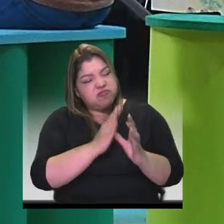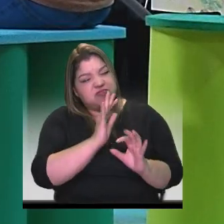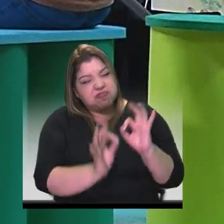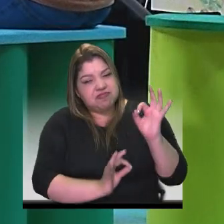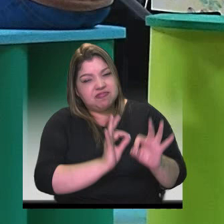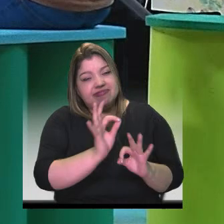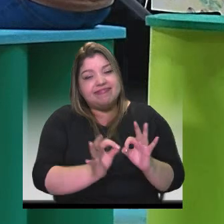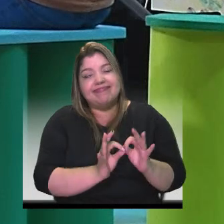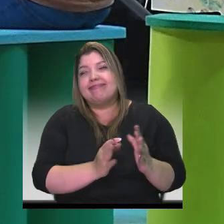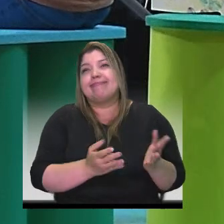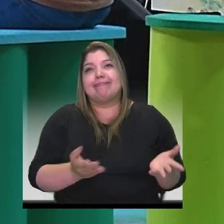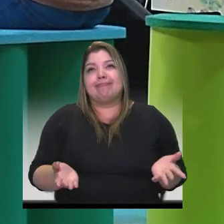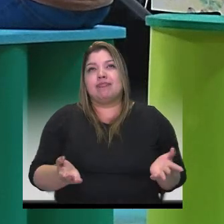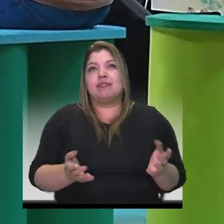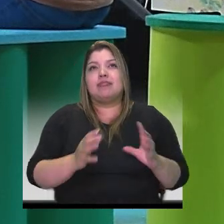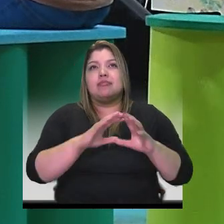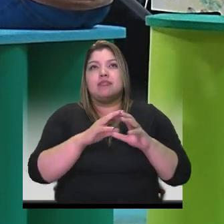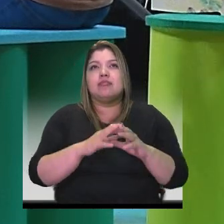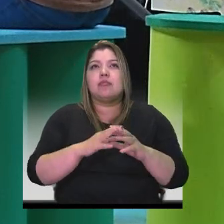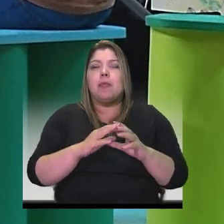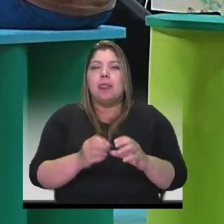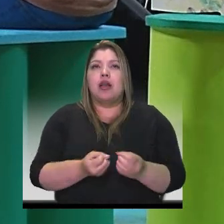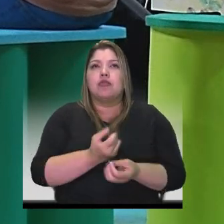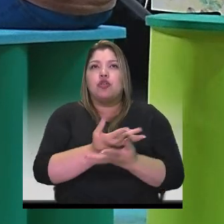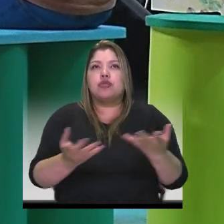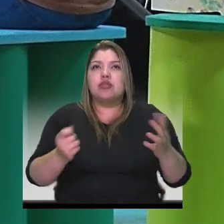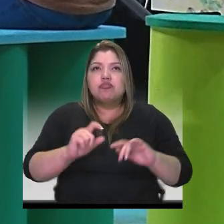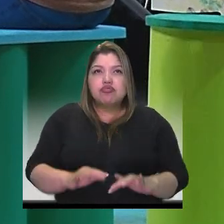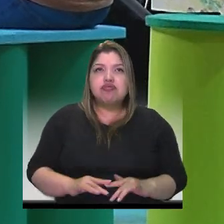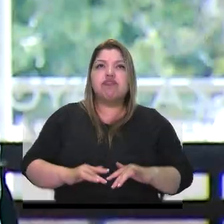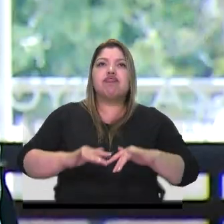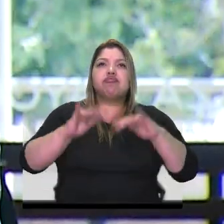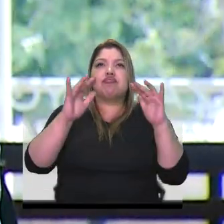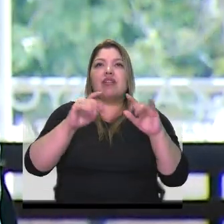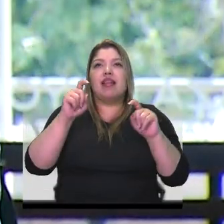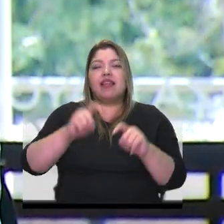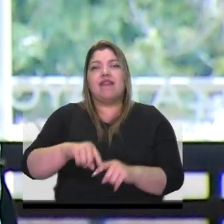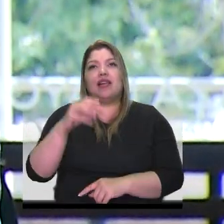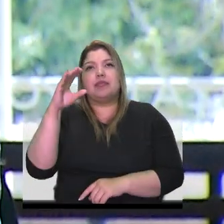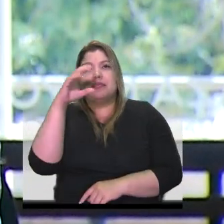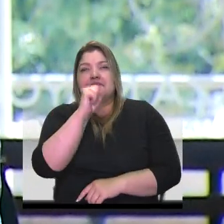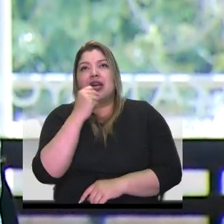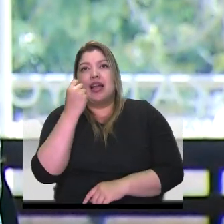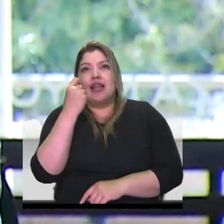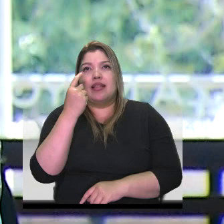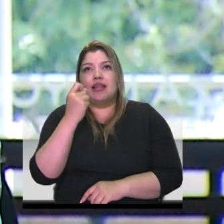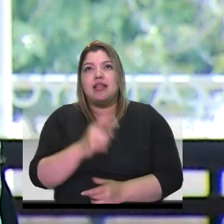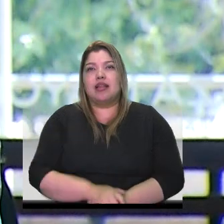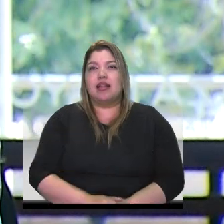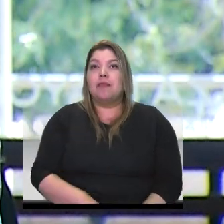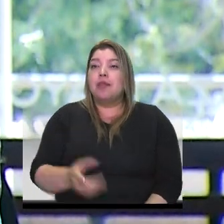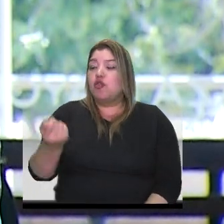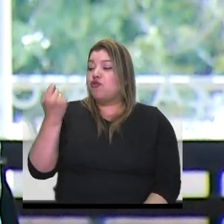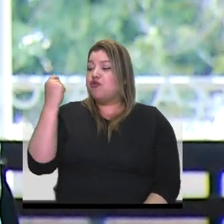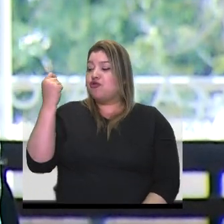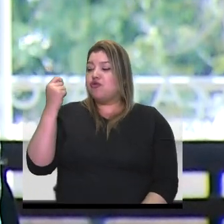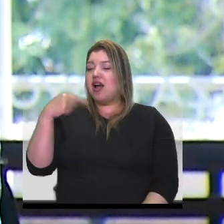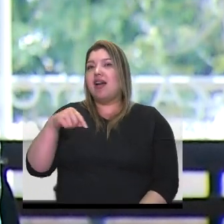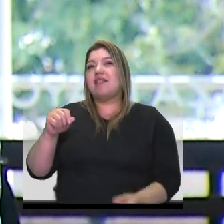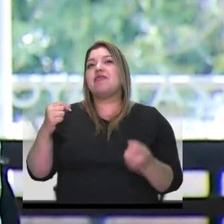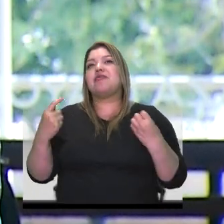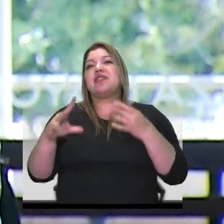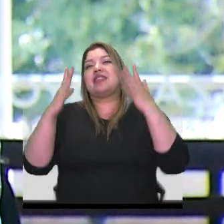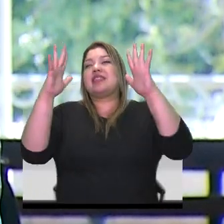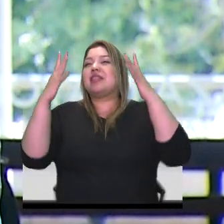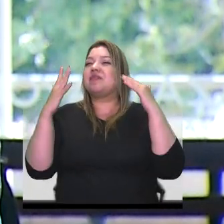realmente la abundancia se puede entender desde muchas otras perspectivas. Acaba de pasar el iFestival y mucho fue alrededor